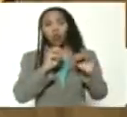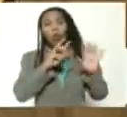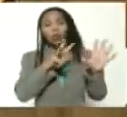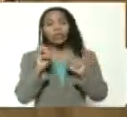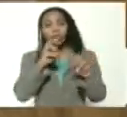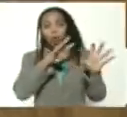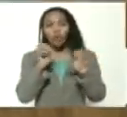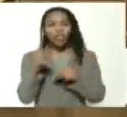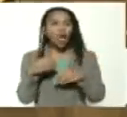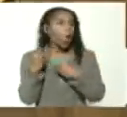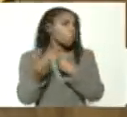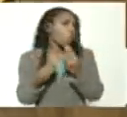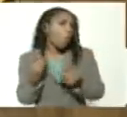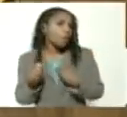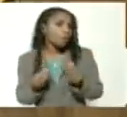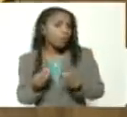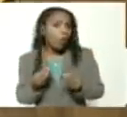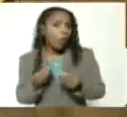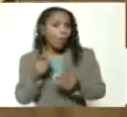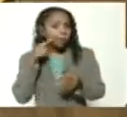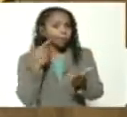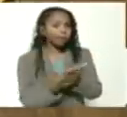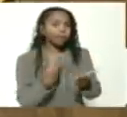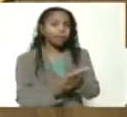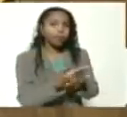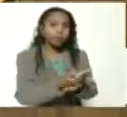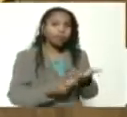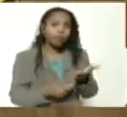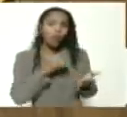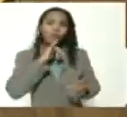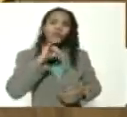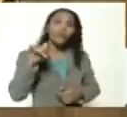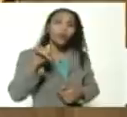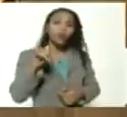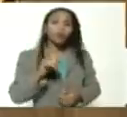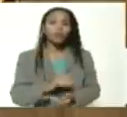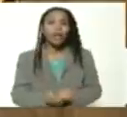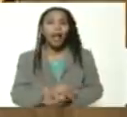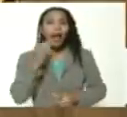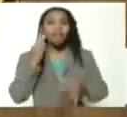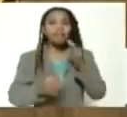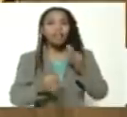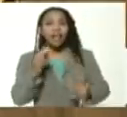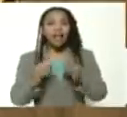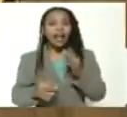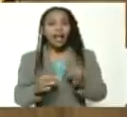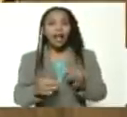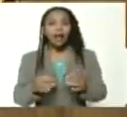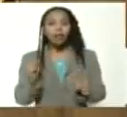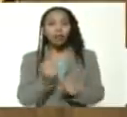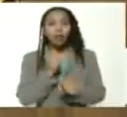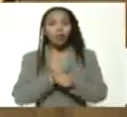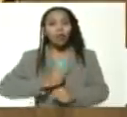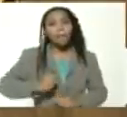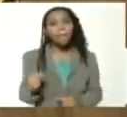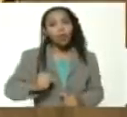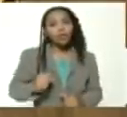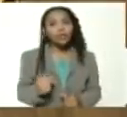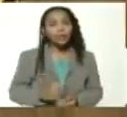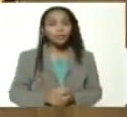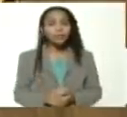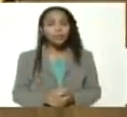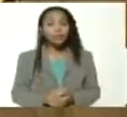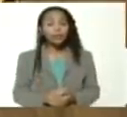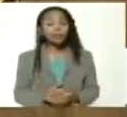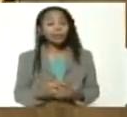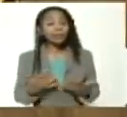cómo presentamos recursos de amparo, denuncias en las fiscalías, en los órganos de policía, y